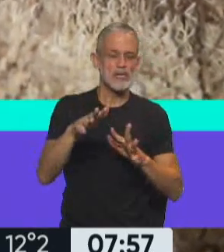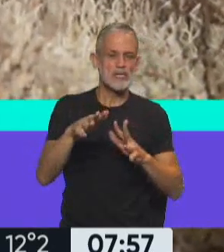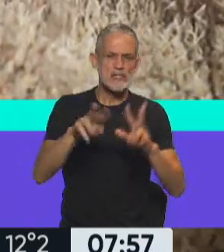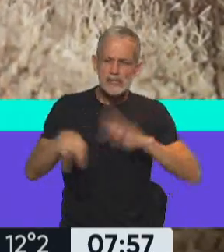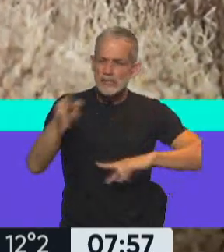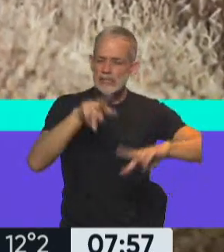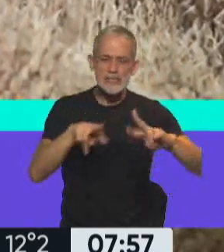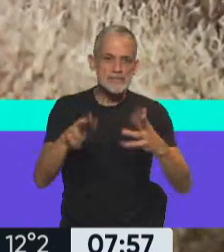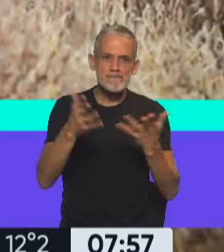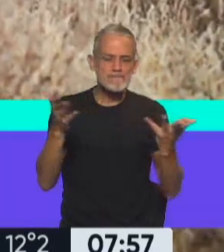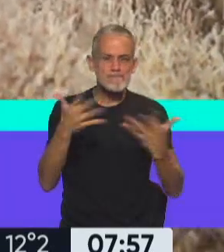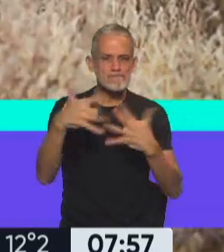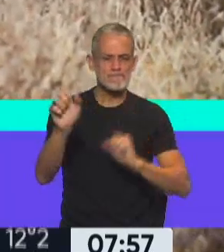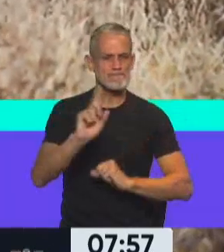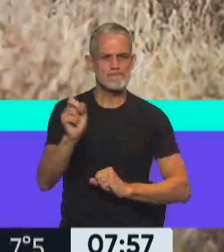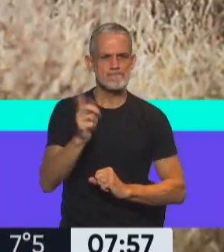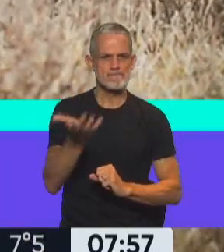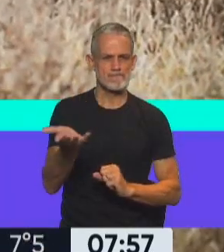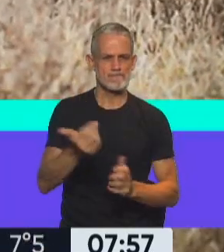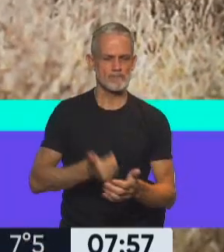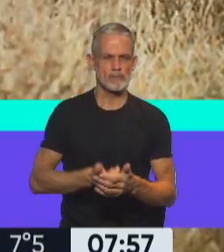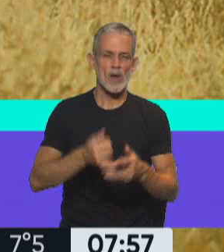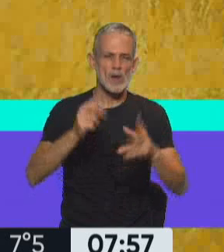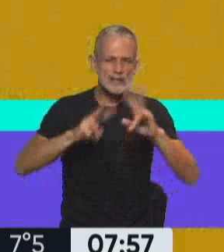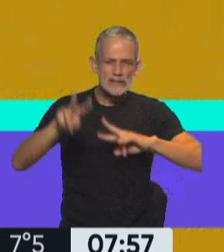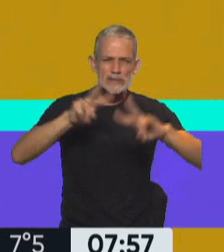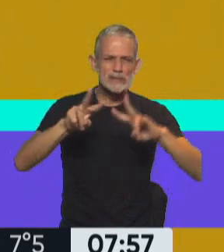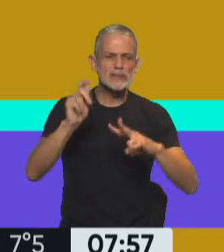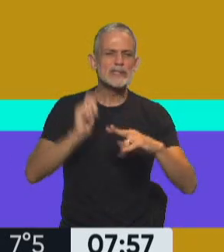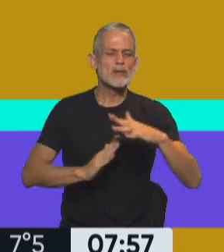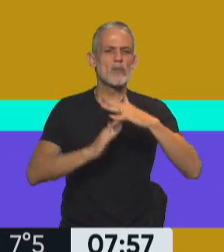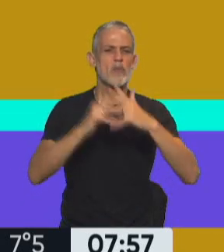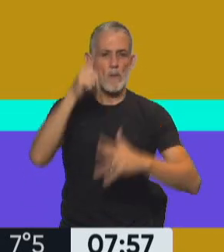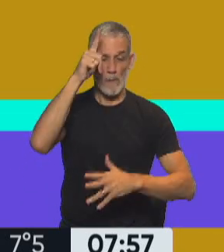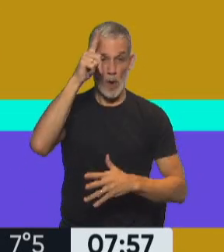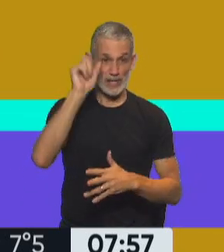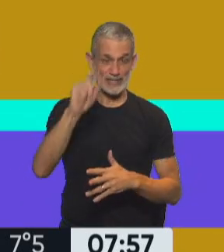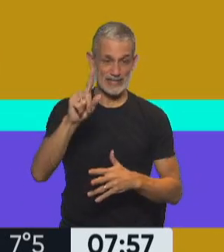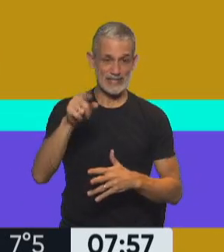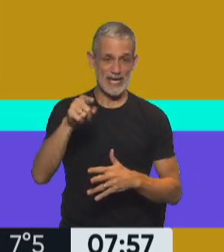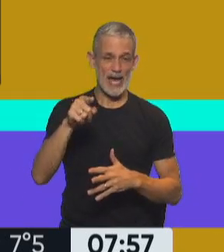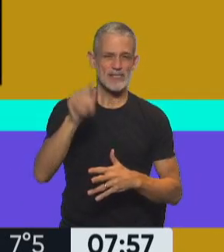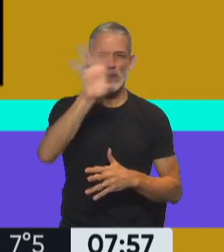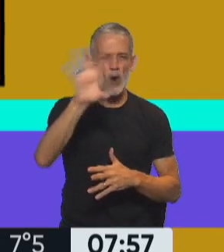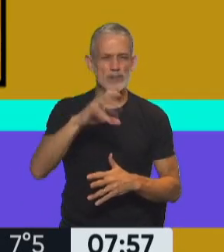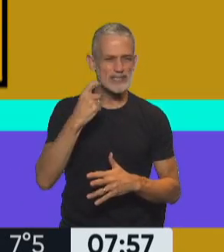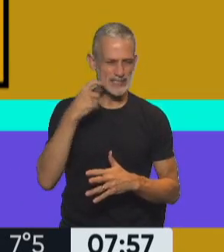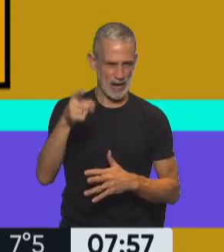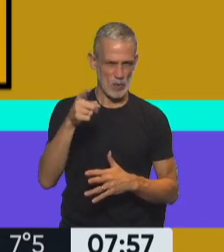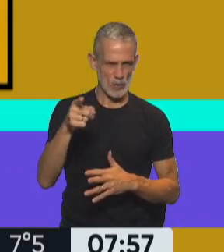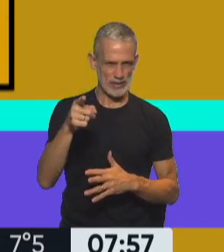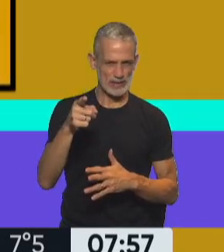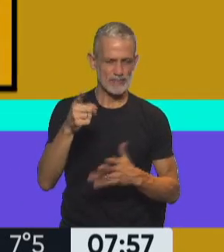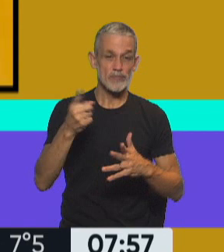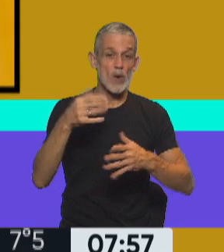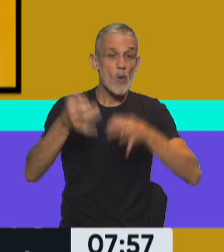dado ningún resultado. Los operativos los encabeza la policía en toda la provincia. Está